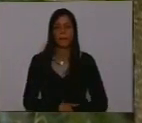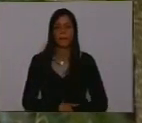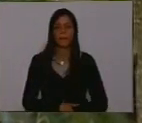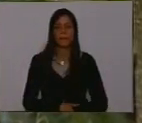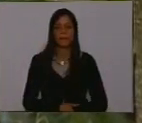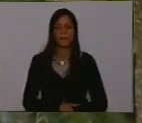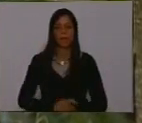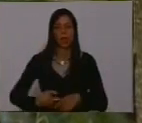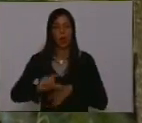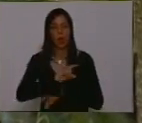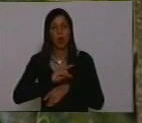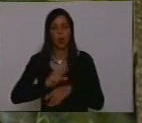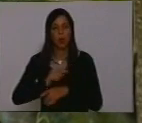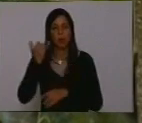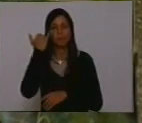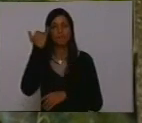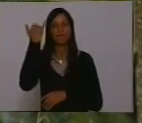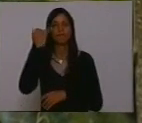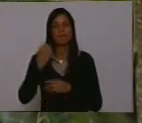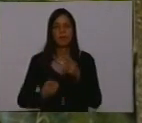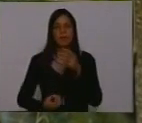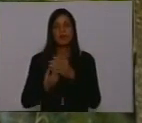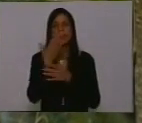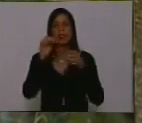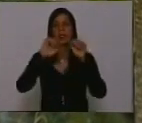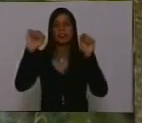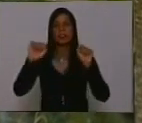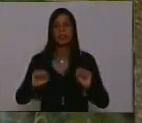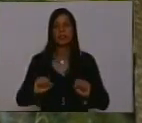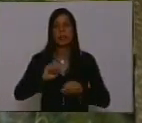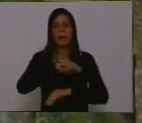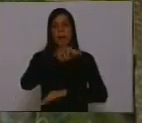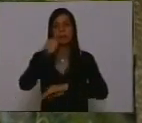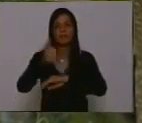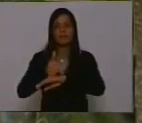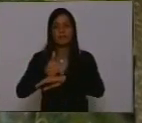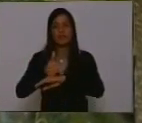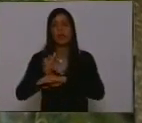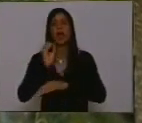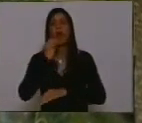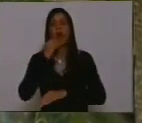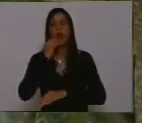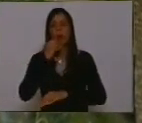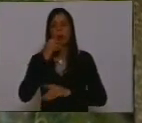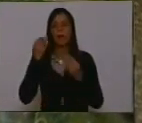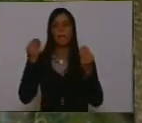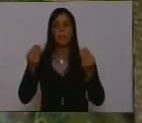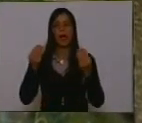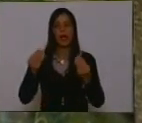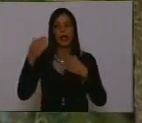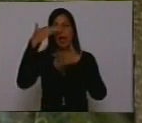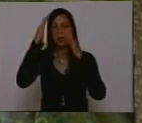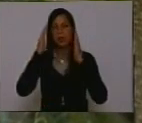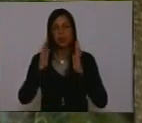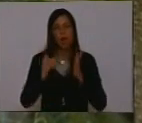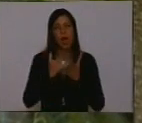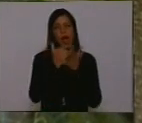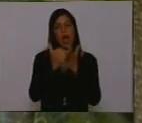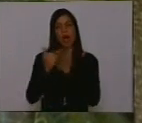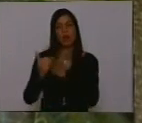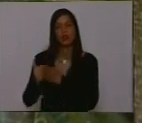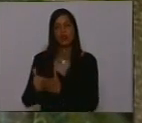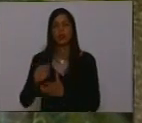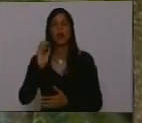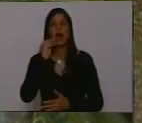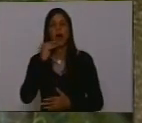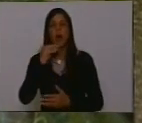El Estado creará un sistema nacional de juventudes dirigido a garantizar el bienestar y la atención integral de las y